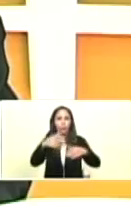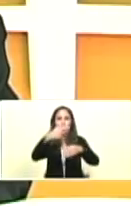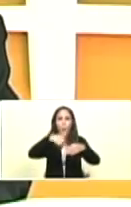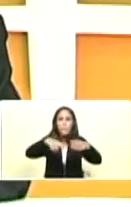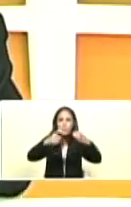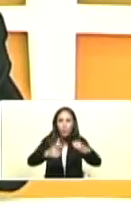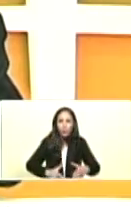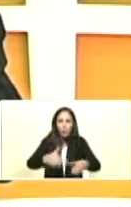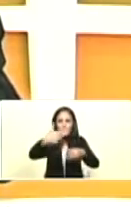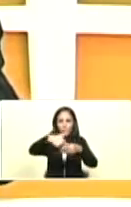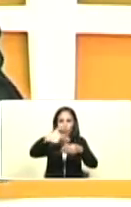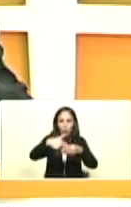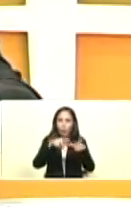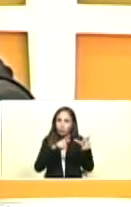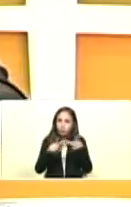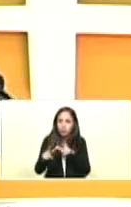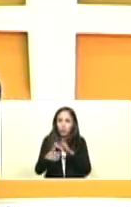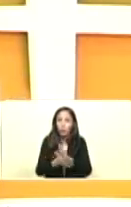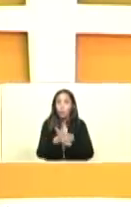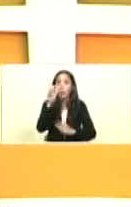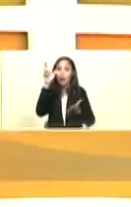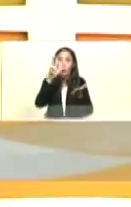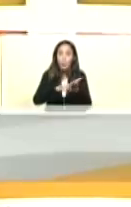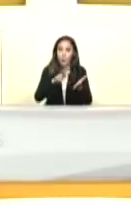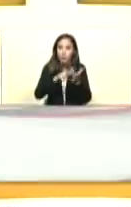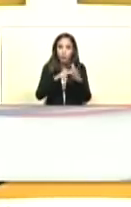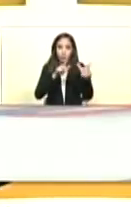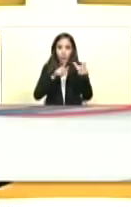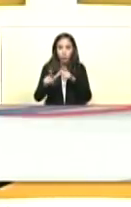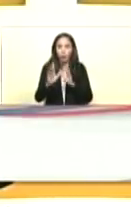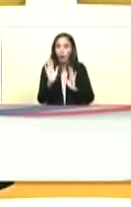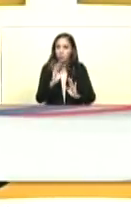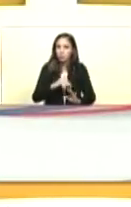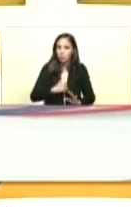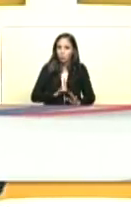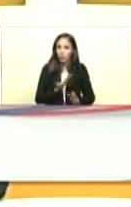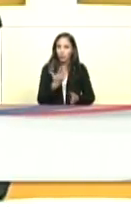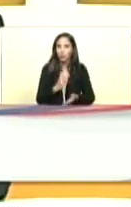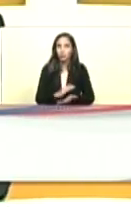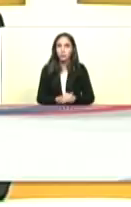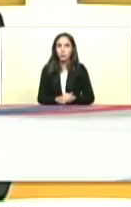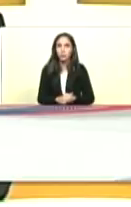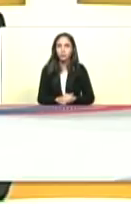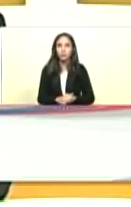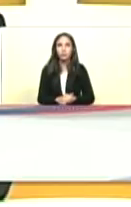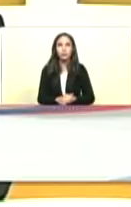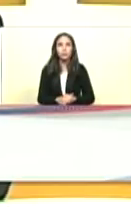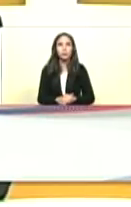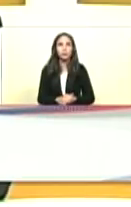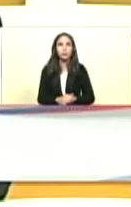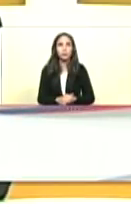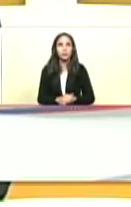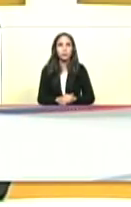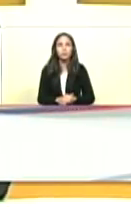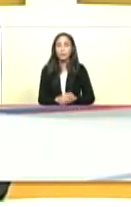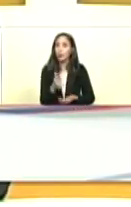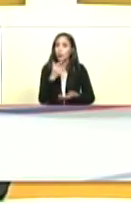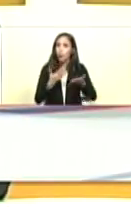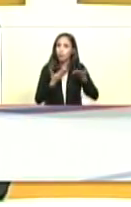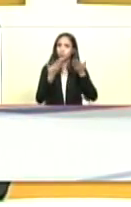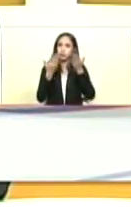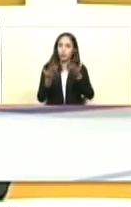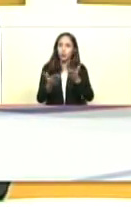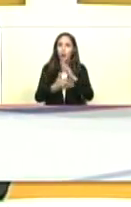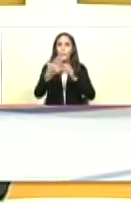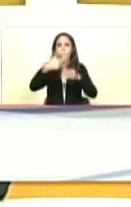petróleo, certificados y comprobados con posibilidad de ser explotados, yo le entregué al